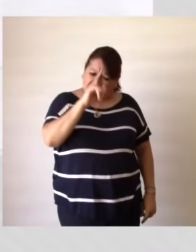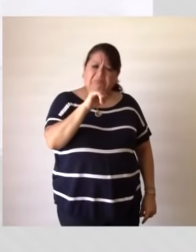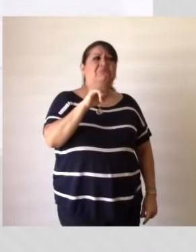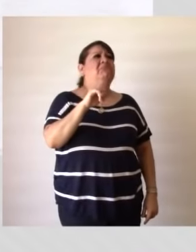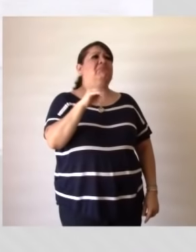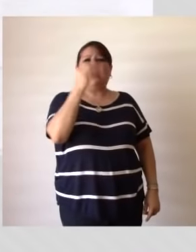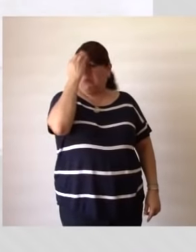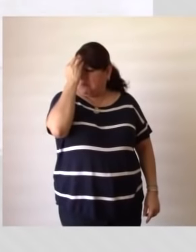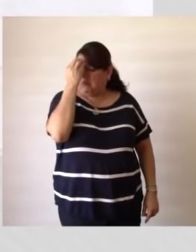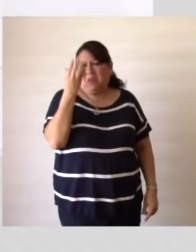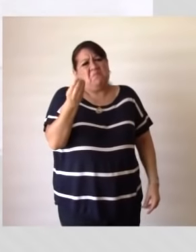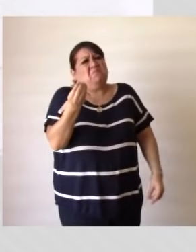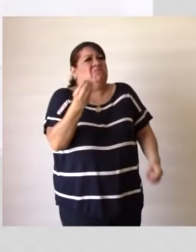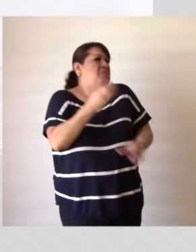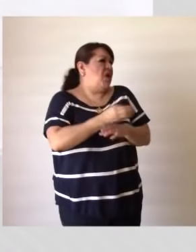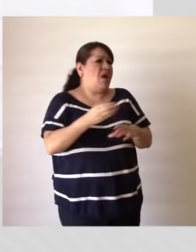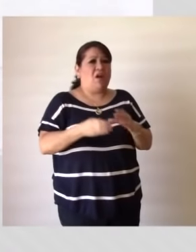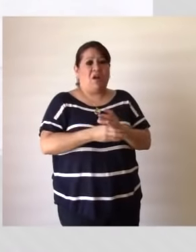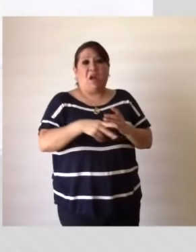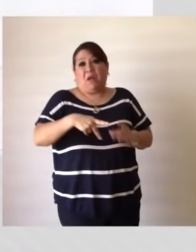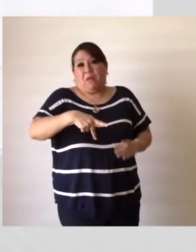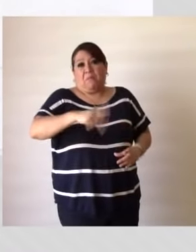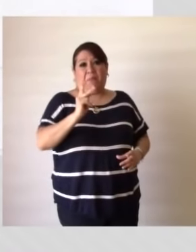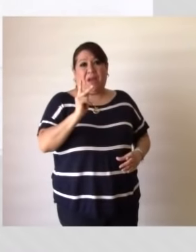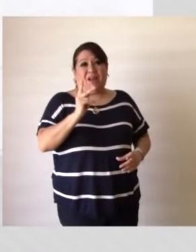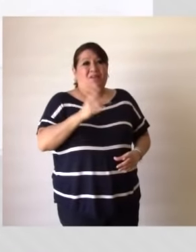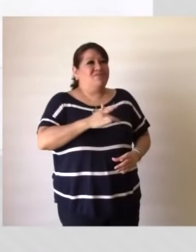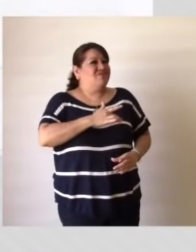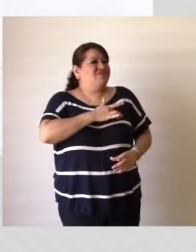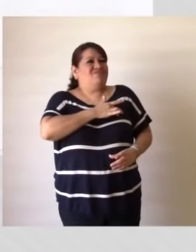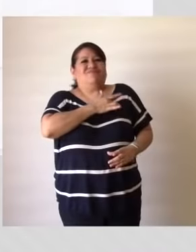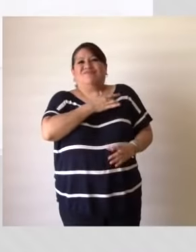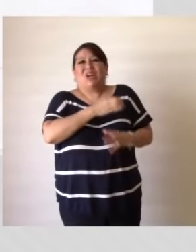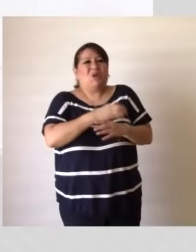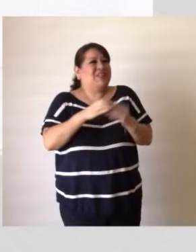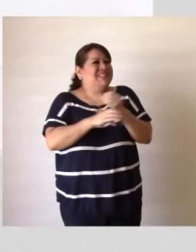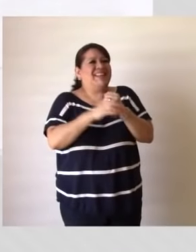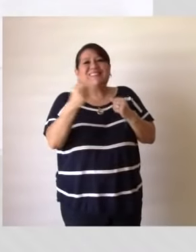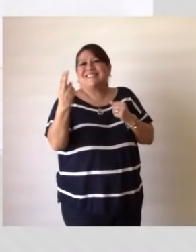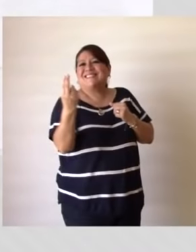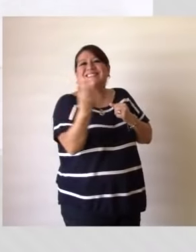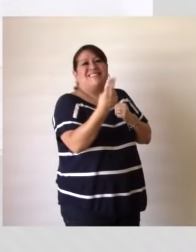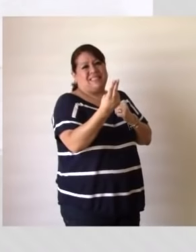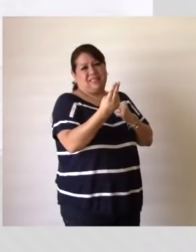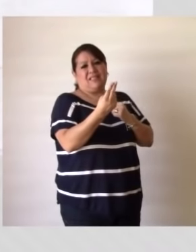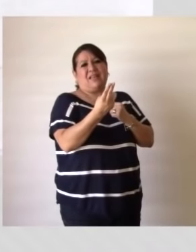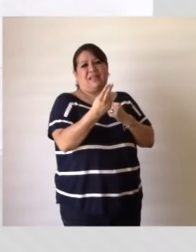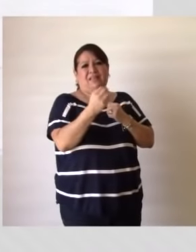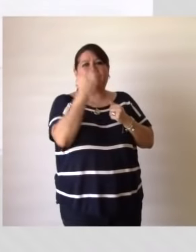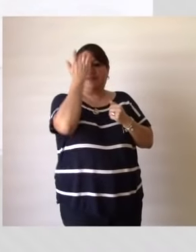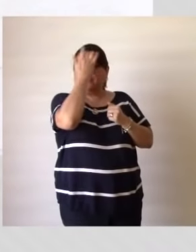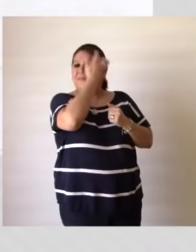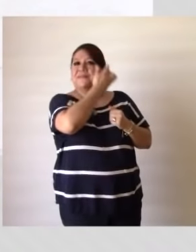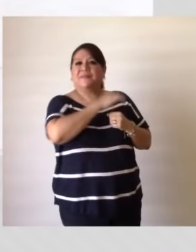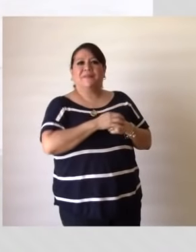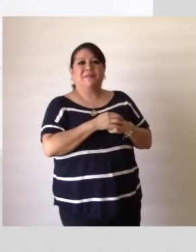de sensibilidad hacia que ese conocimiento quedara nulificado y que no pudiese ser llevado a la práctica